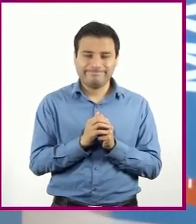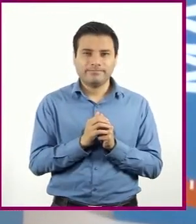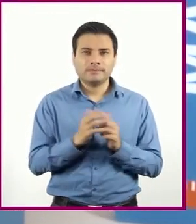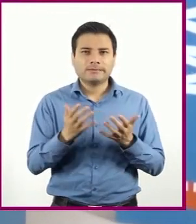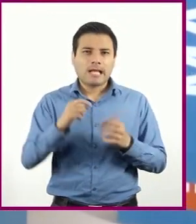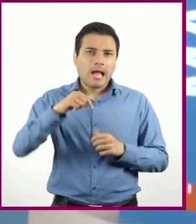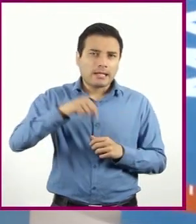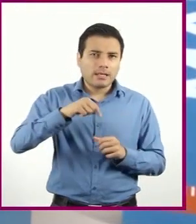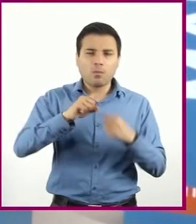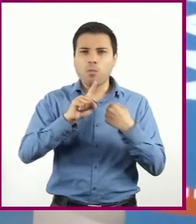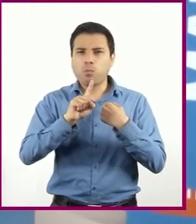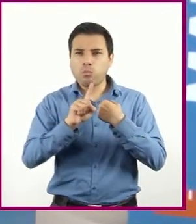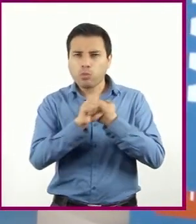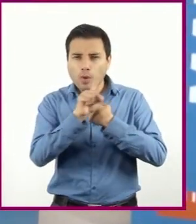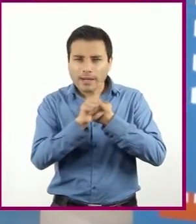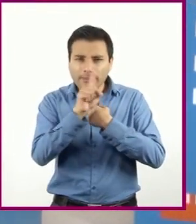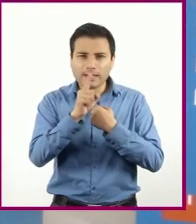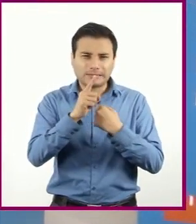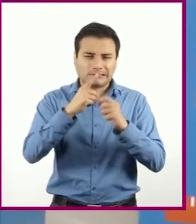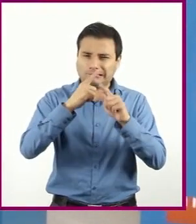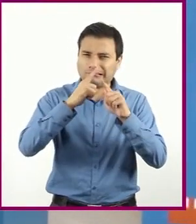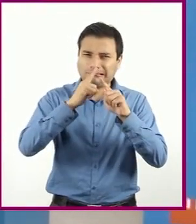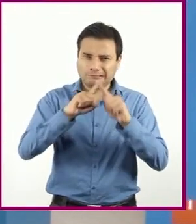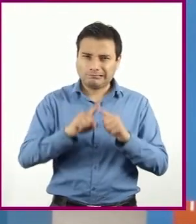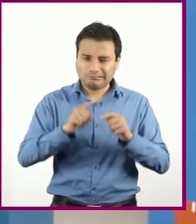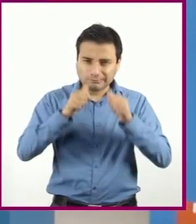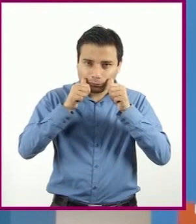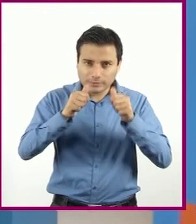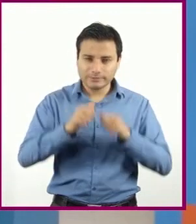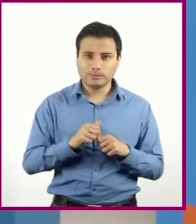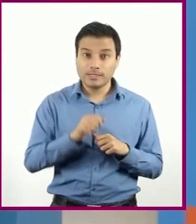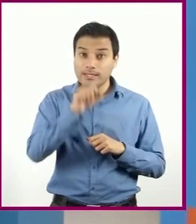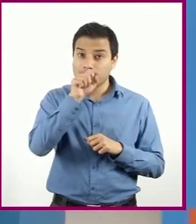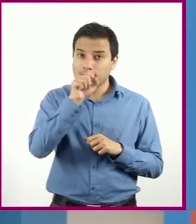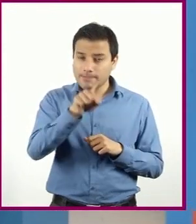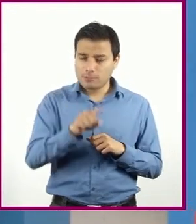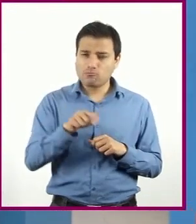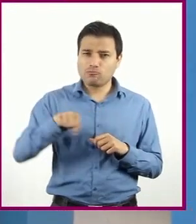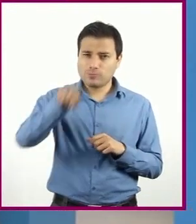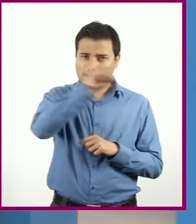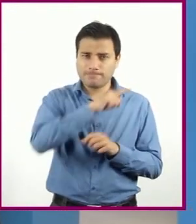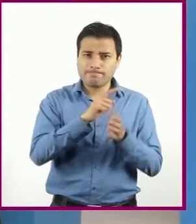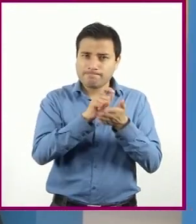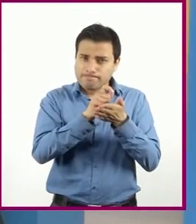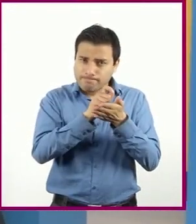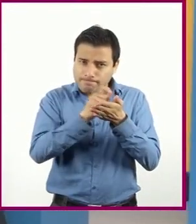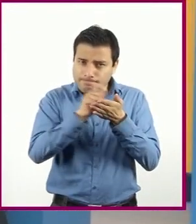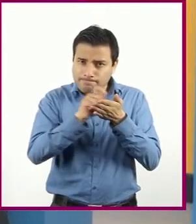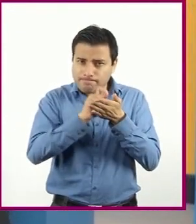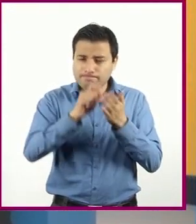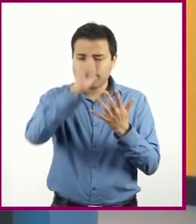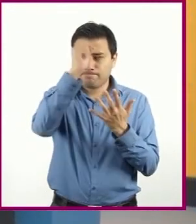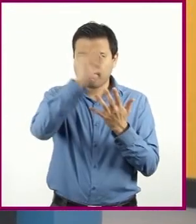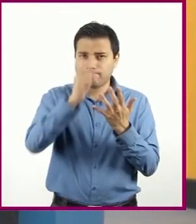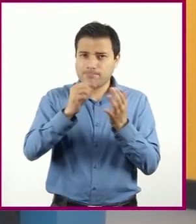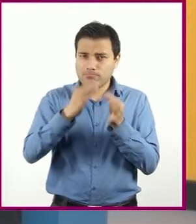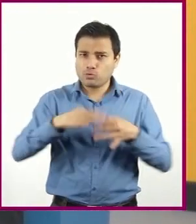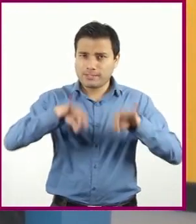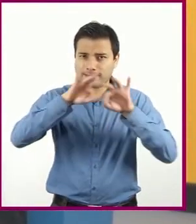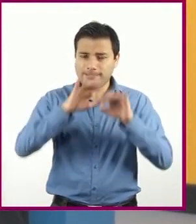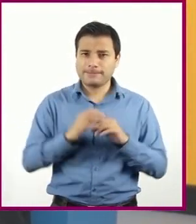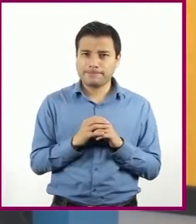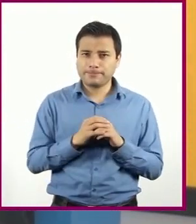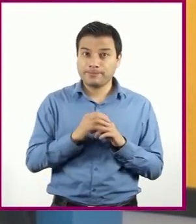los planteamientos que vamos a estudiar. También les sugerimos hacer anotaciones de los aspectos que consideren importantes,